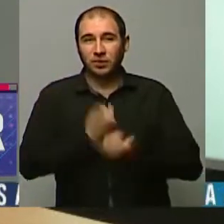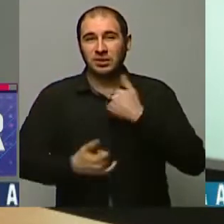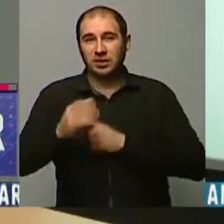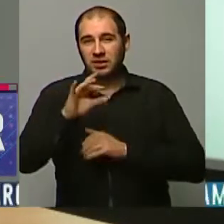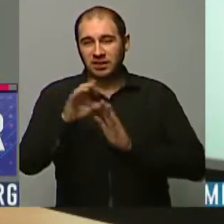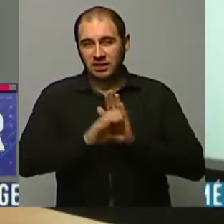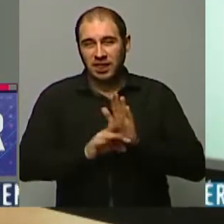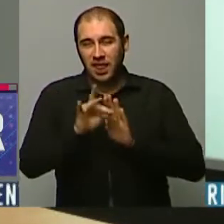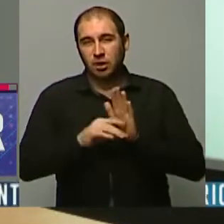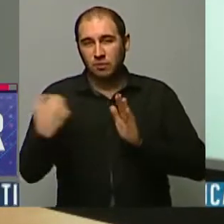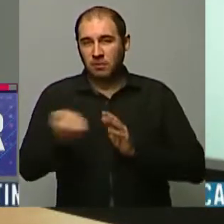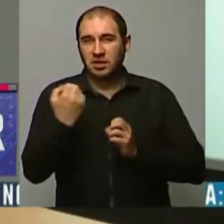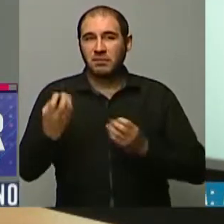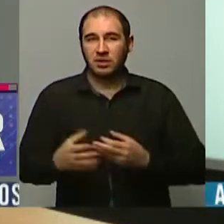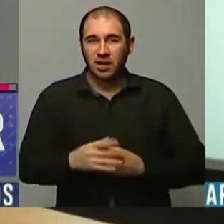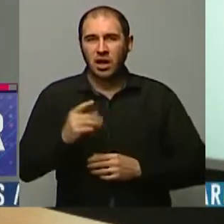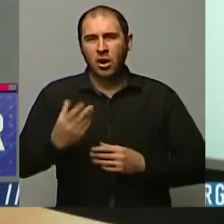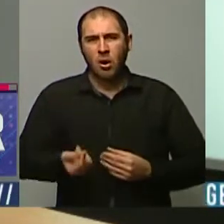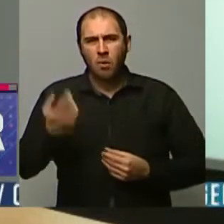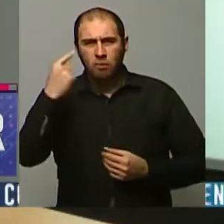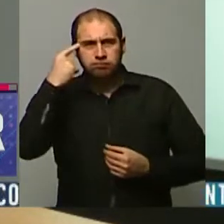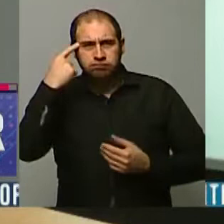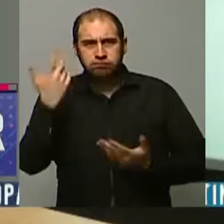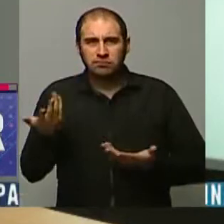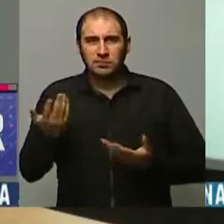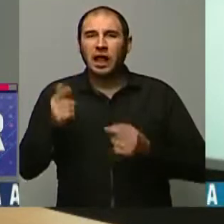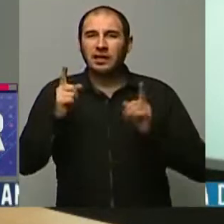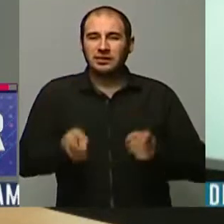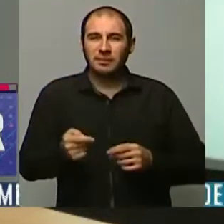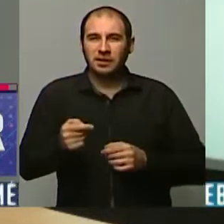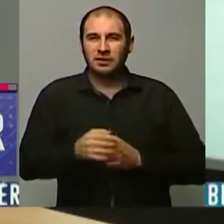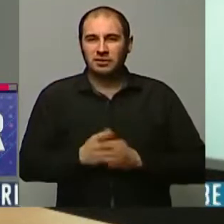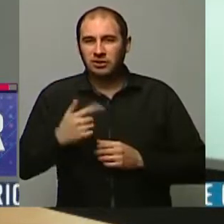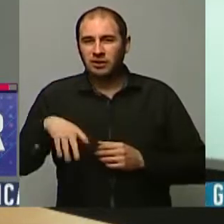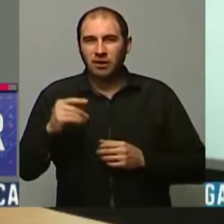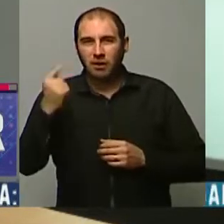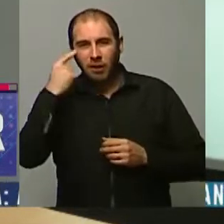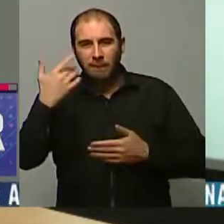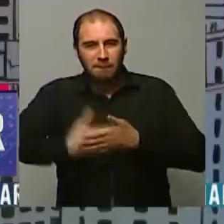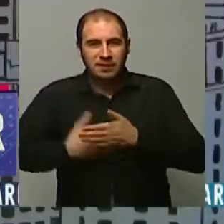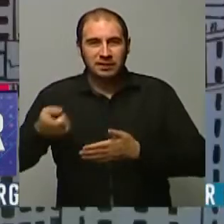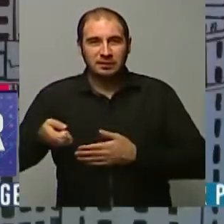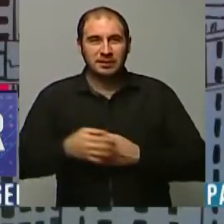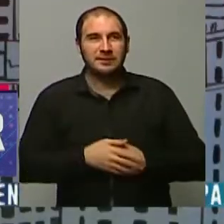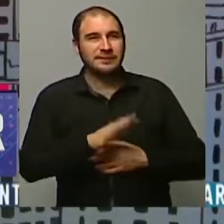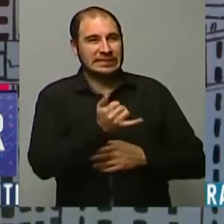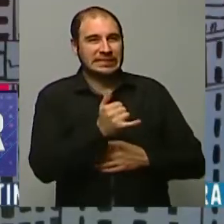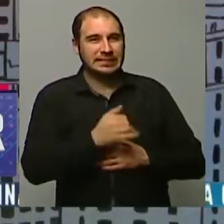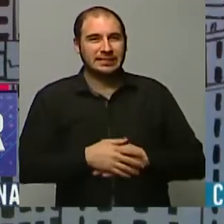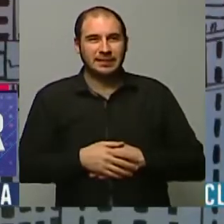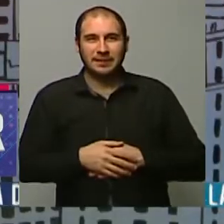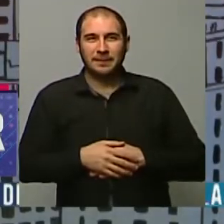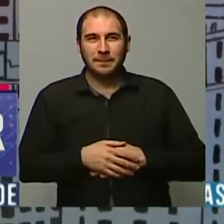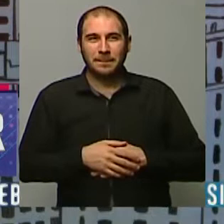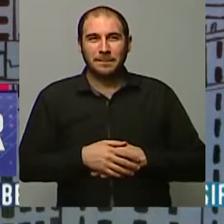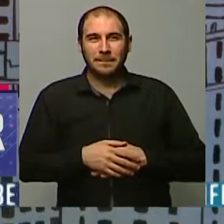datos importantes, ¿no? Teniendo en cuenta que muchos estarán pensando, e incluso ya se habrán puesto a pensar en las mesas, ¿no? Seguro que sí.